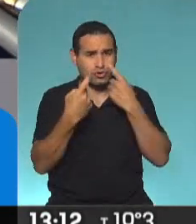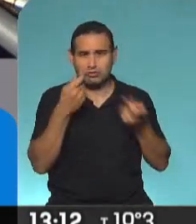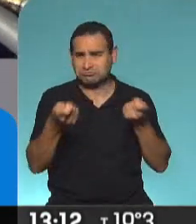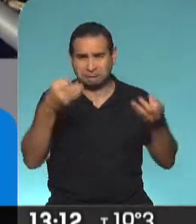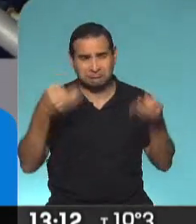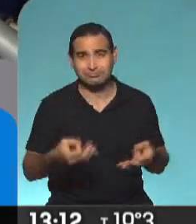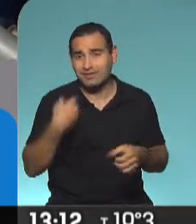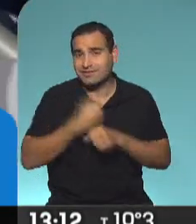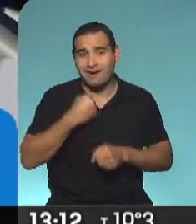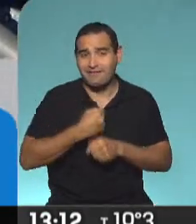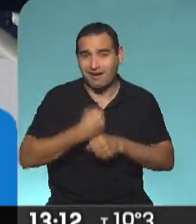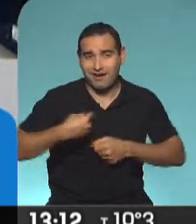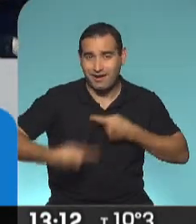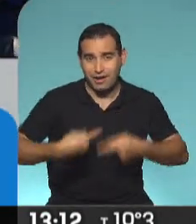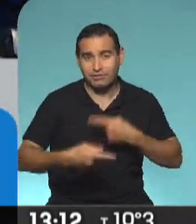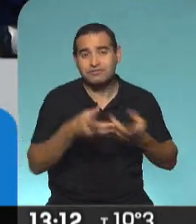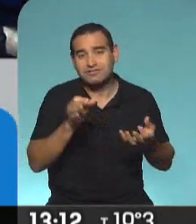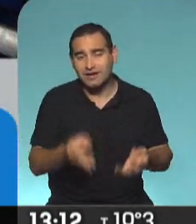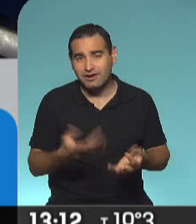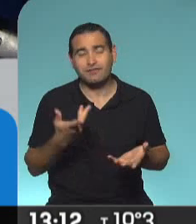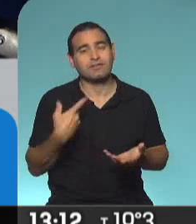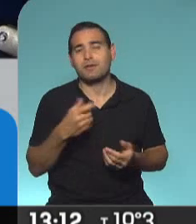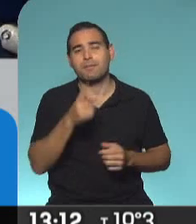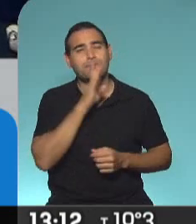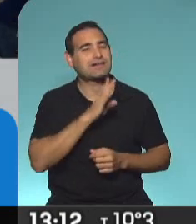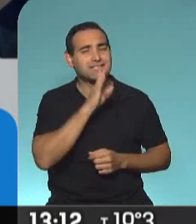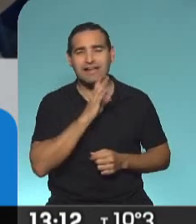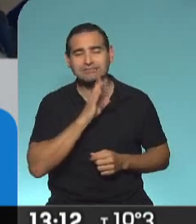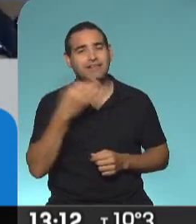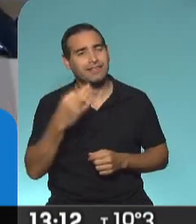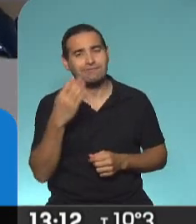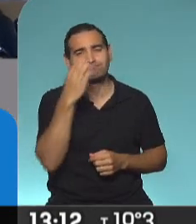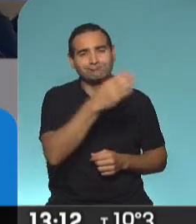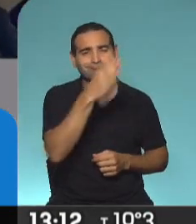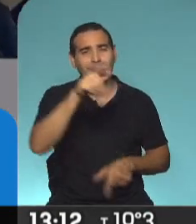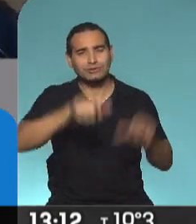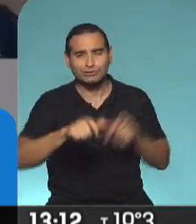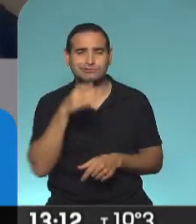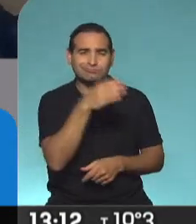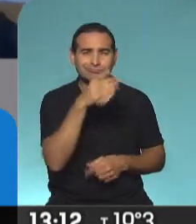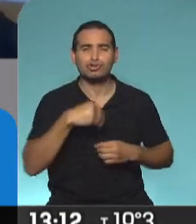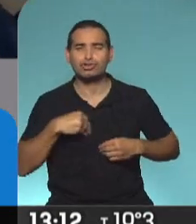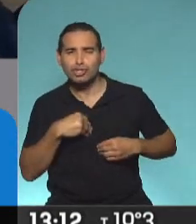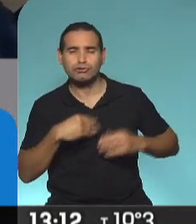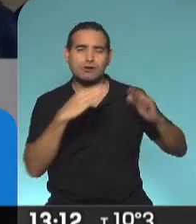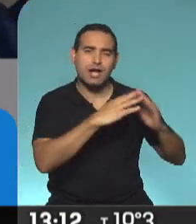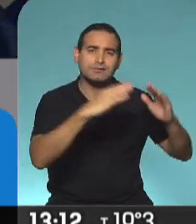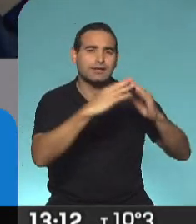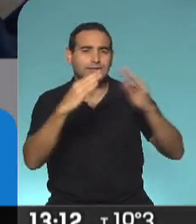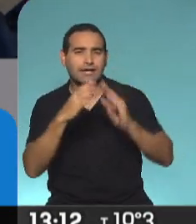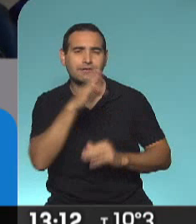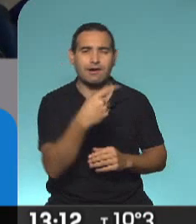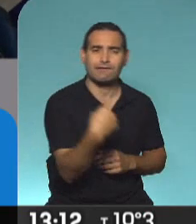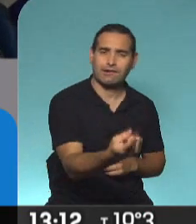saben que esto es cuestión de metodología, tiempo y paciencia. Hay que ir a buscar paciente por paciente con síntomas, casa por casa, ir,